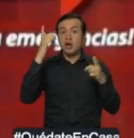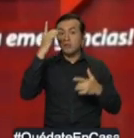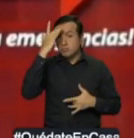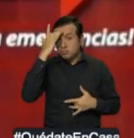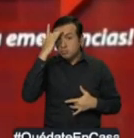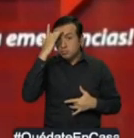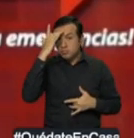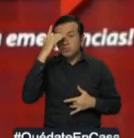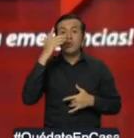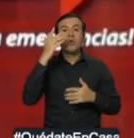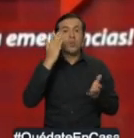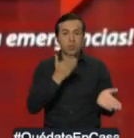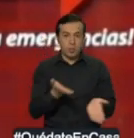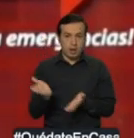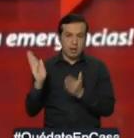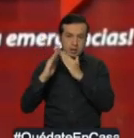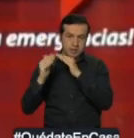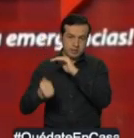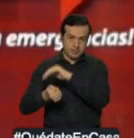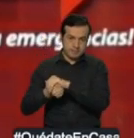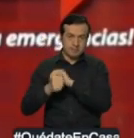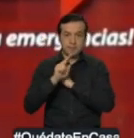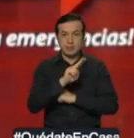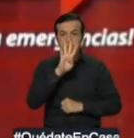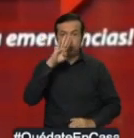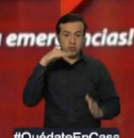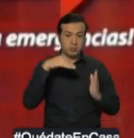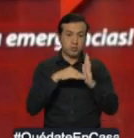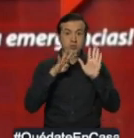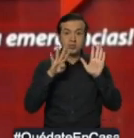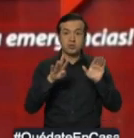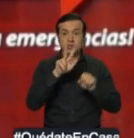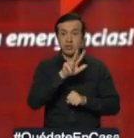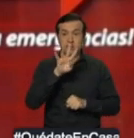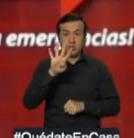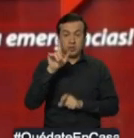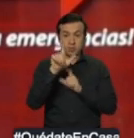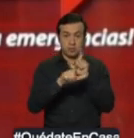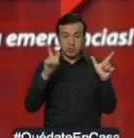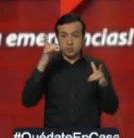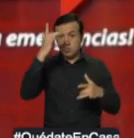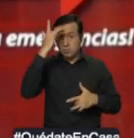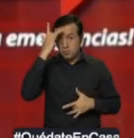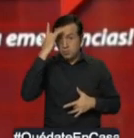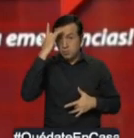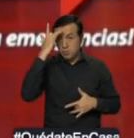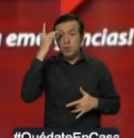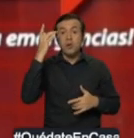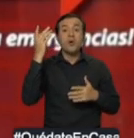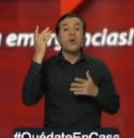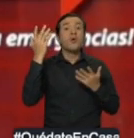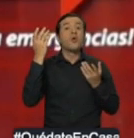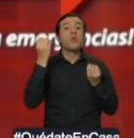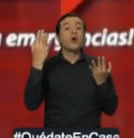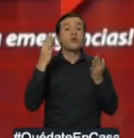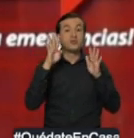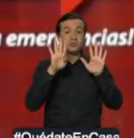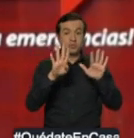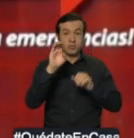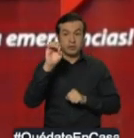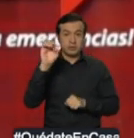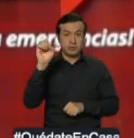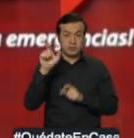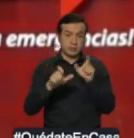del total de 24 mil 934 personas que son casos confirmados 900 personas han